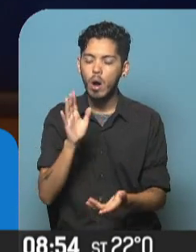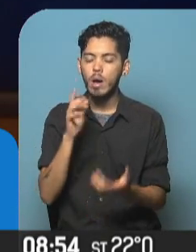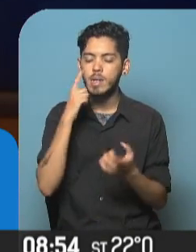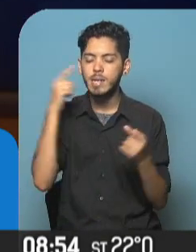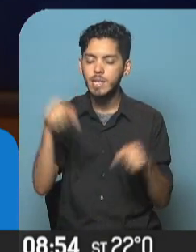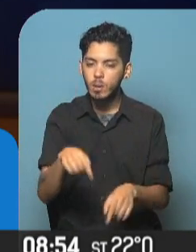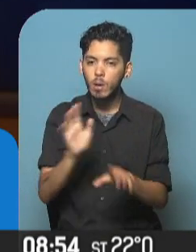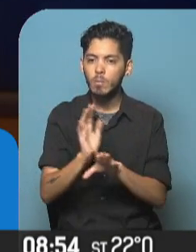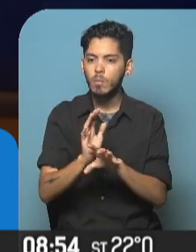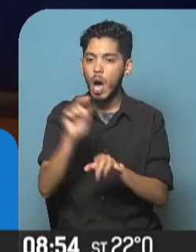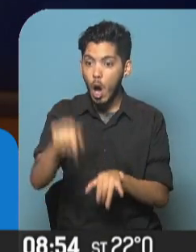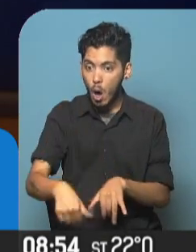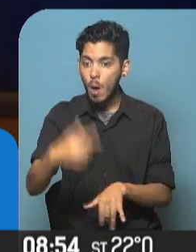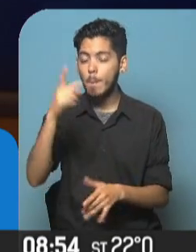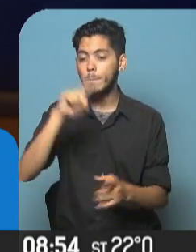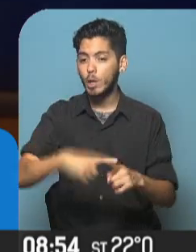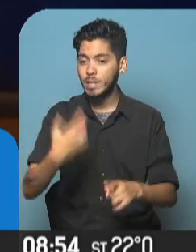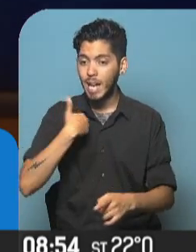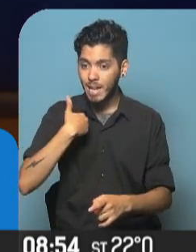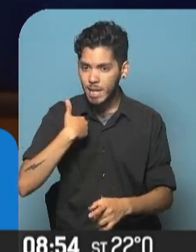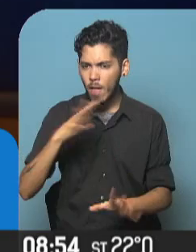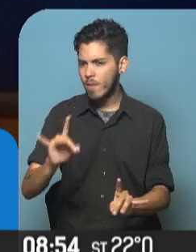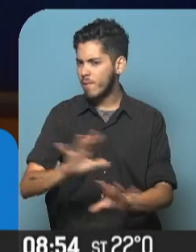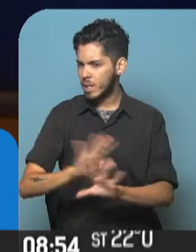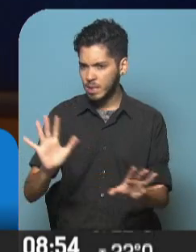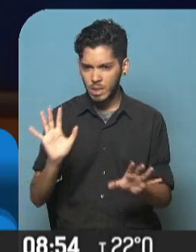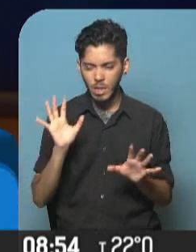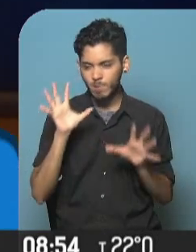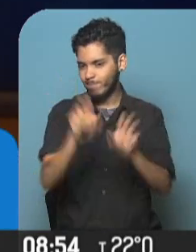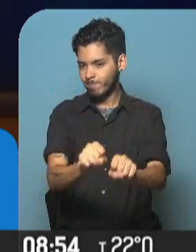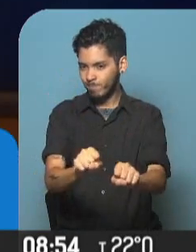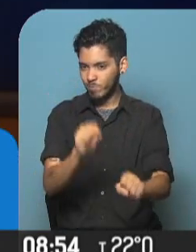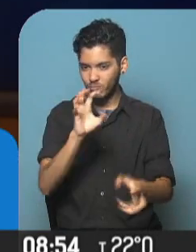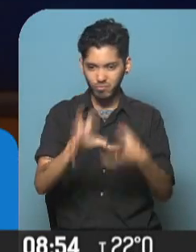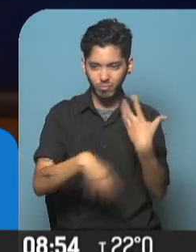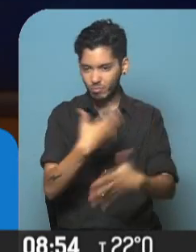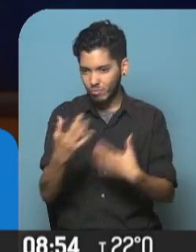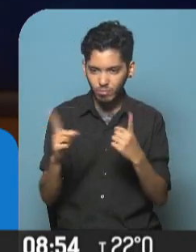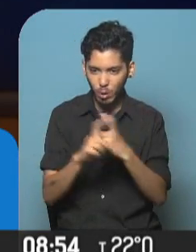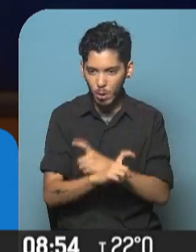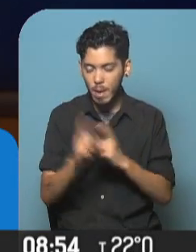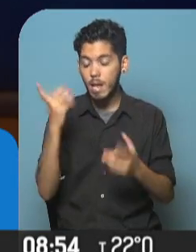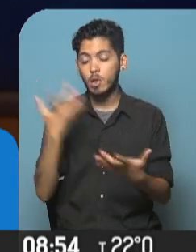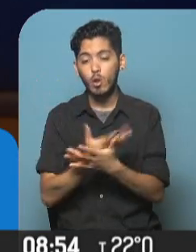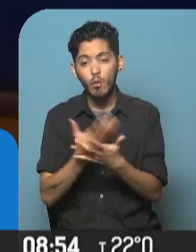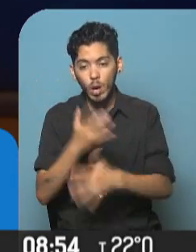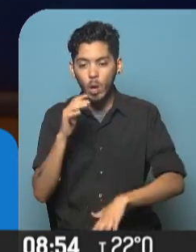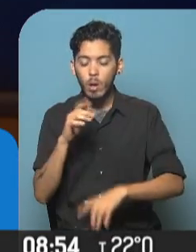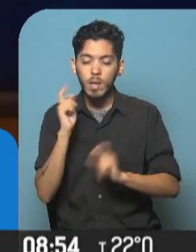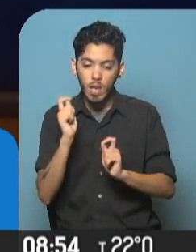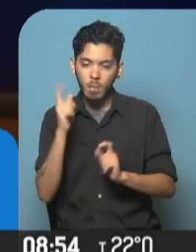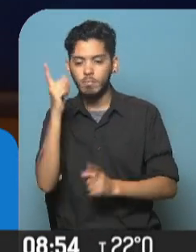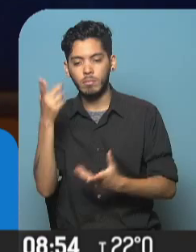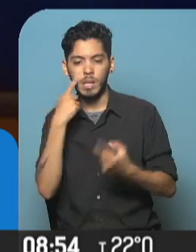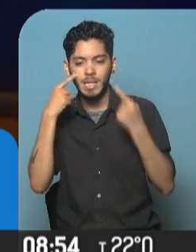es muy caníbal muy dura y en consecuencias las que sufren son las instituciones entonces hicimos una